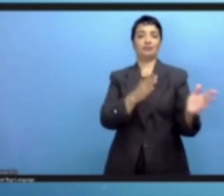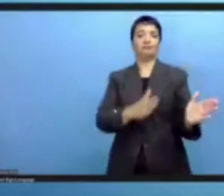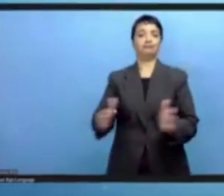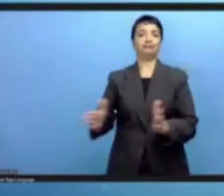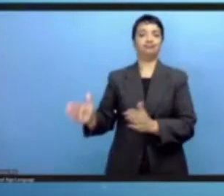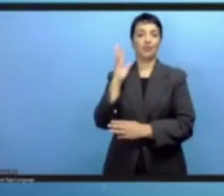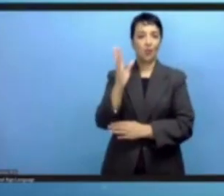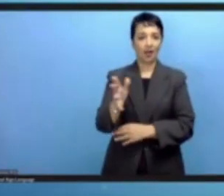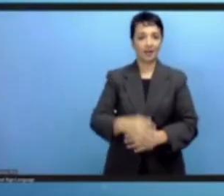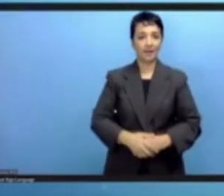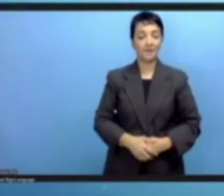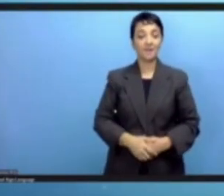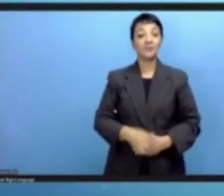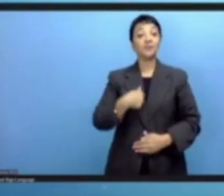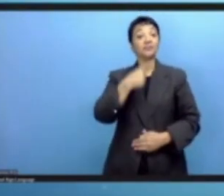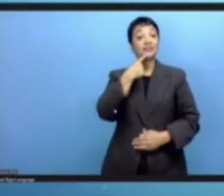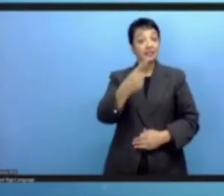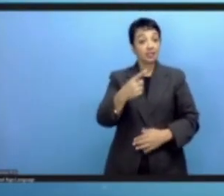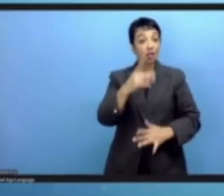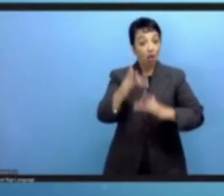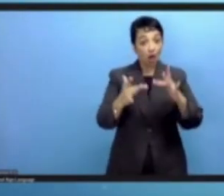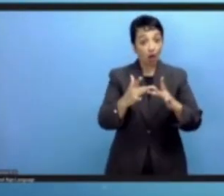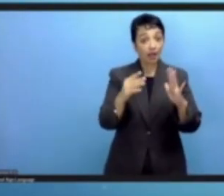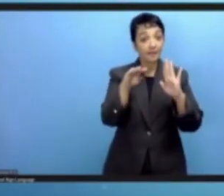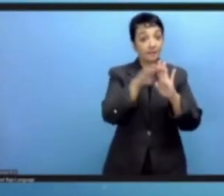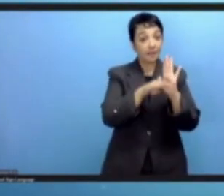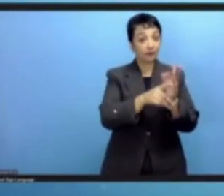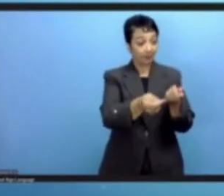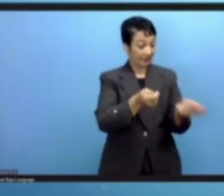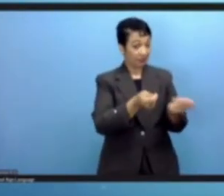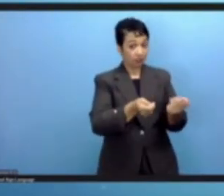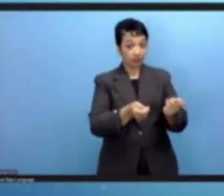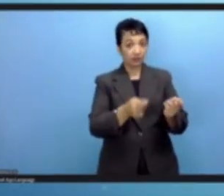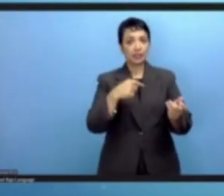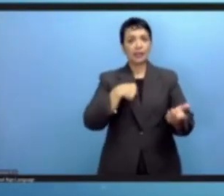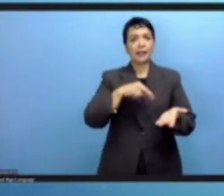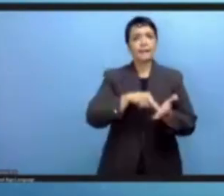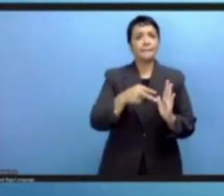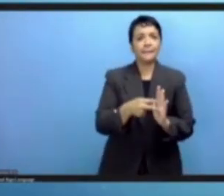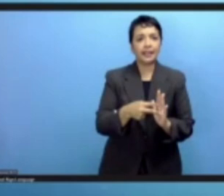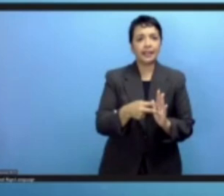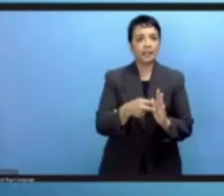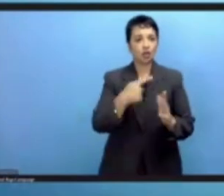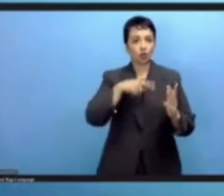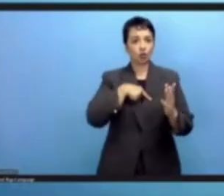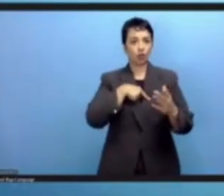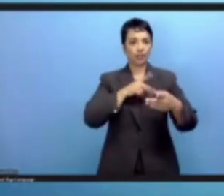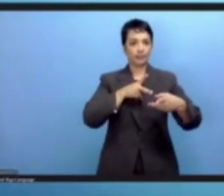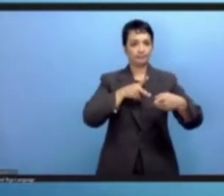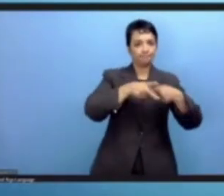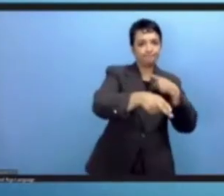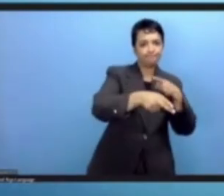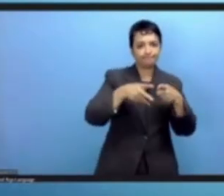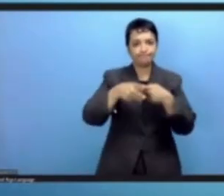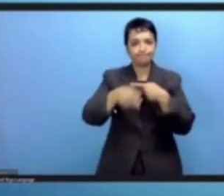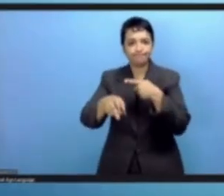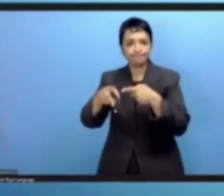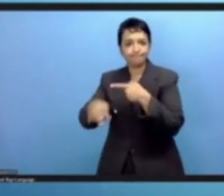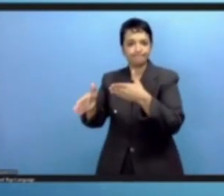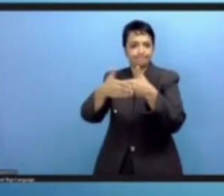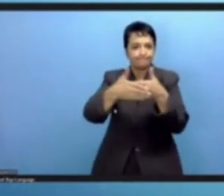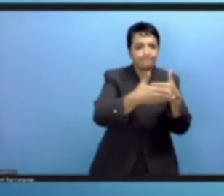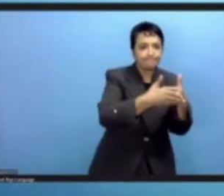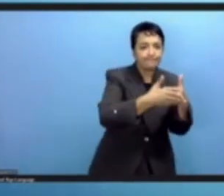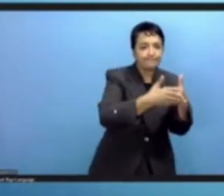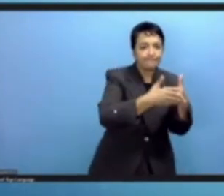online Cuando digo La regulación de las plataformas digitales no me refiero a la censura de